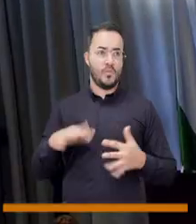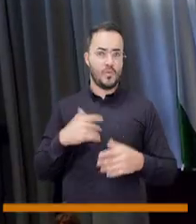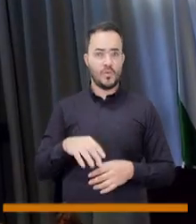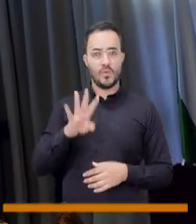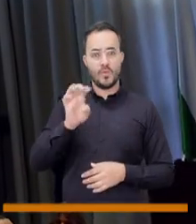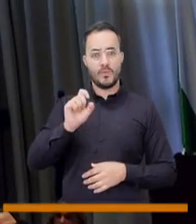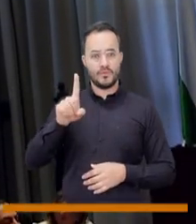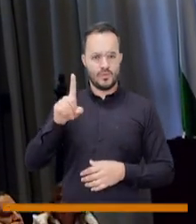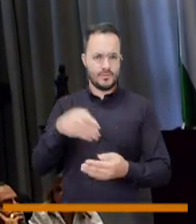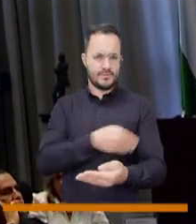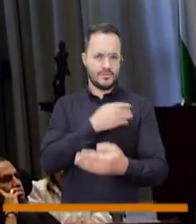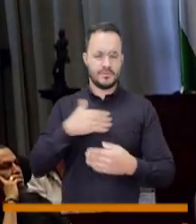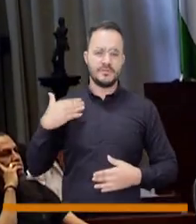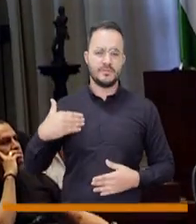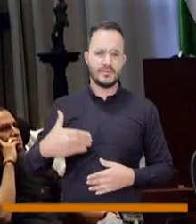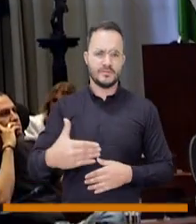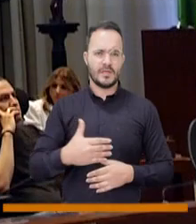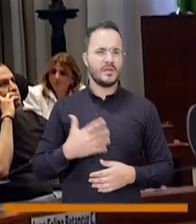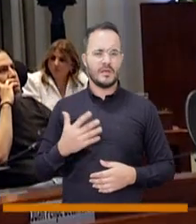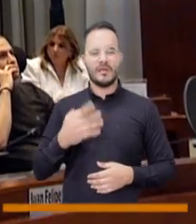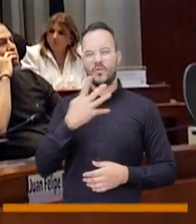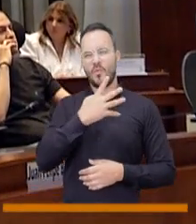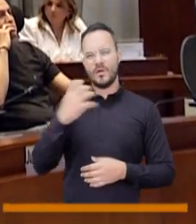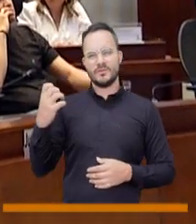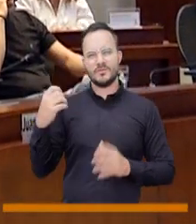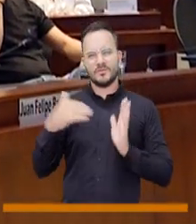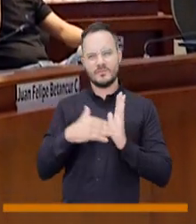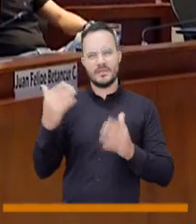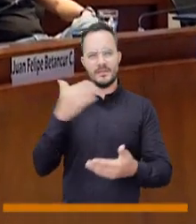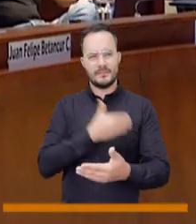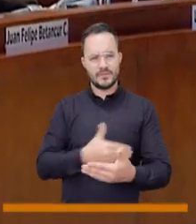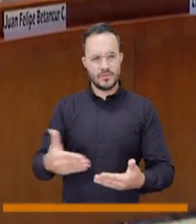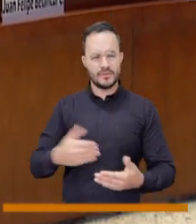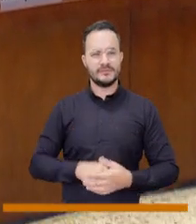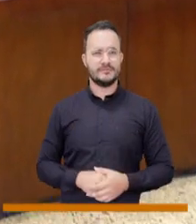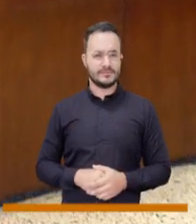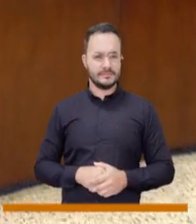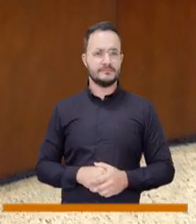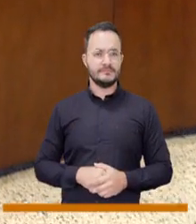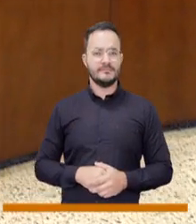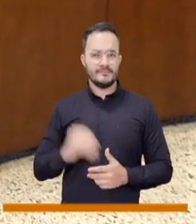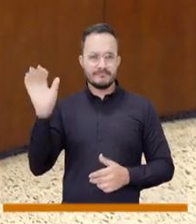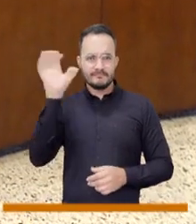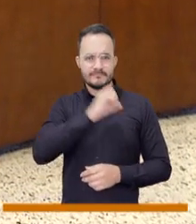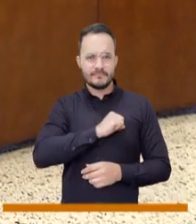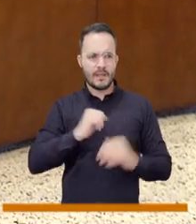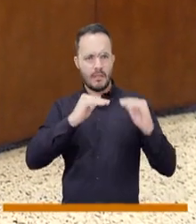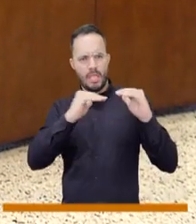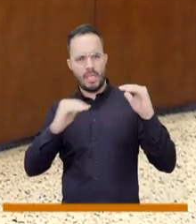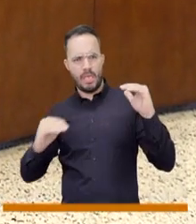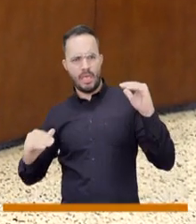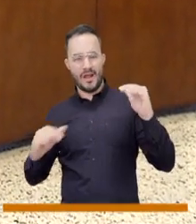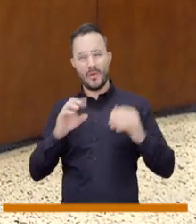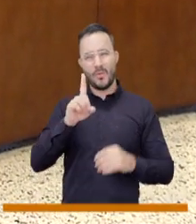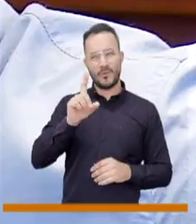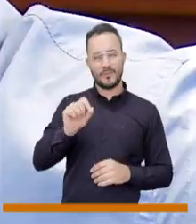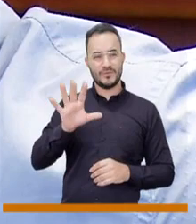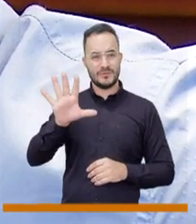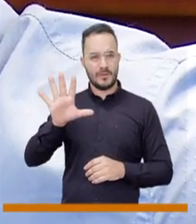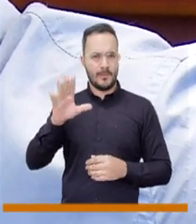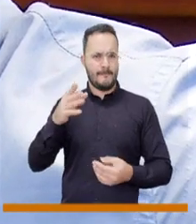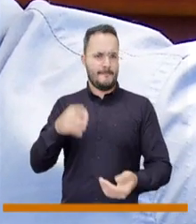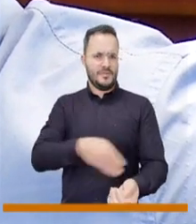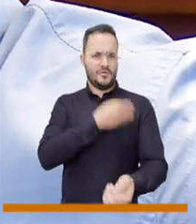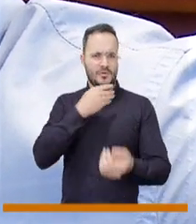patrimonio de 1.9 billones de pesos, 2022 ya estaba en 400 mil, casi 500 mil millones de pesos, o sea, ya había perdido